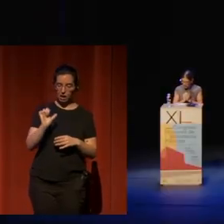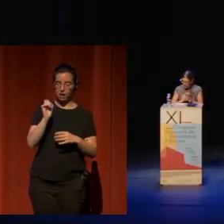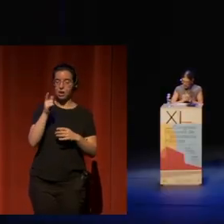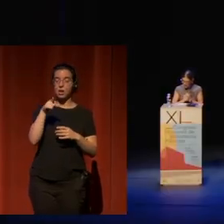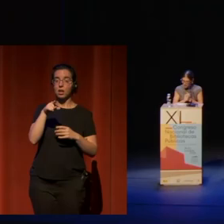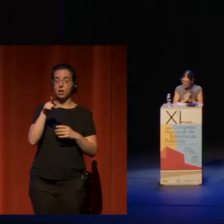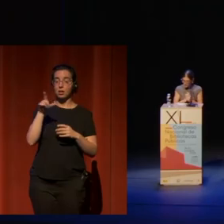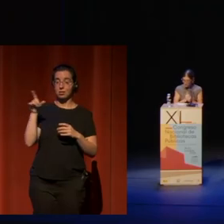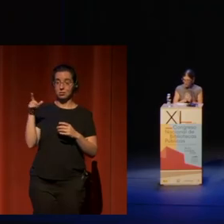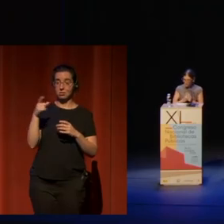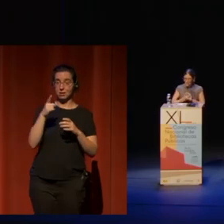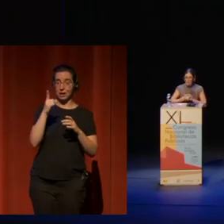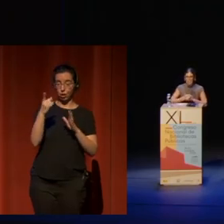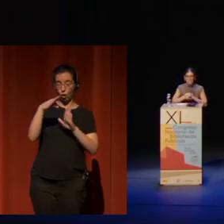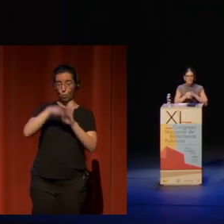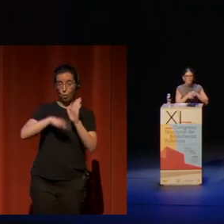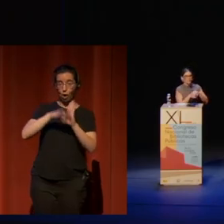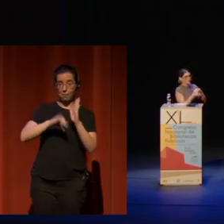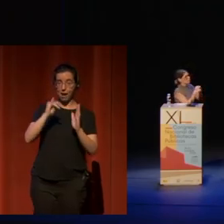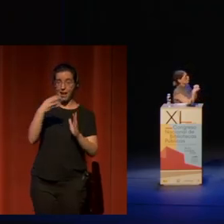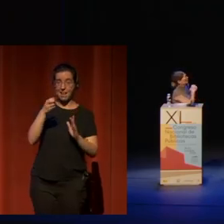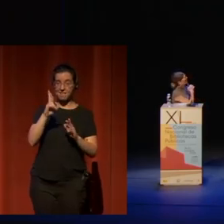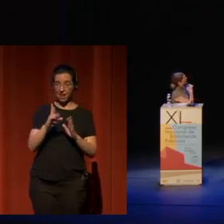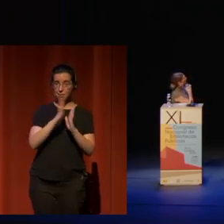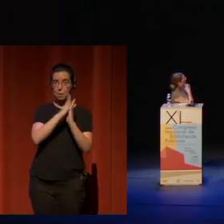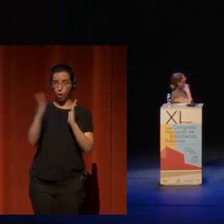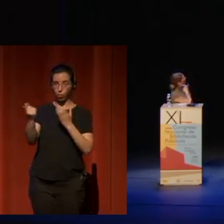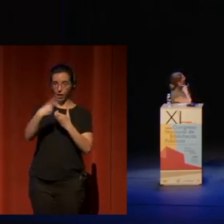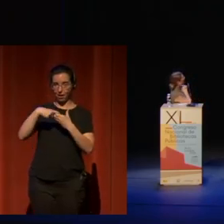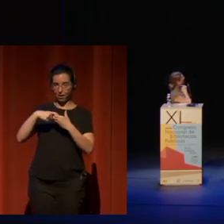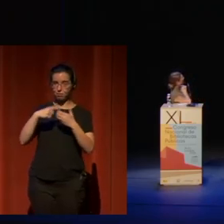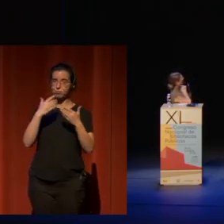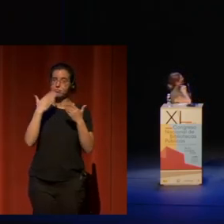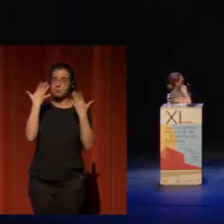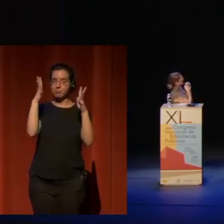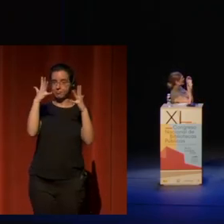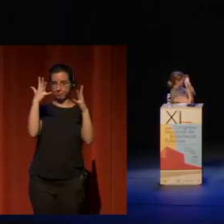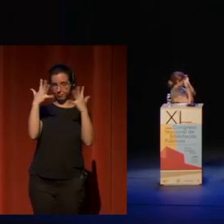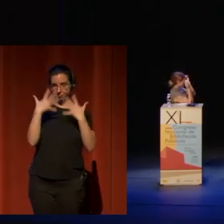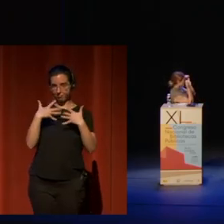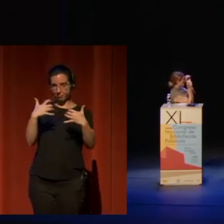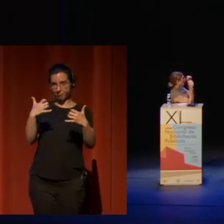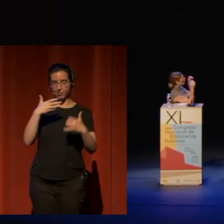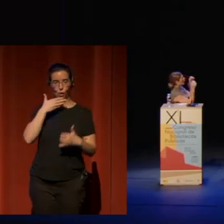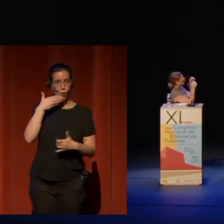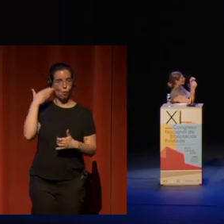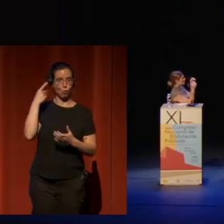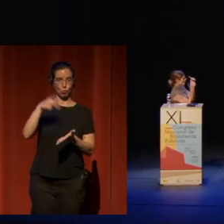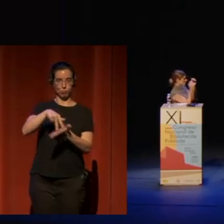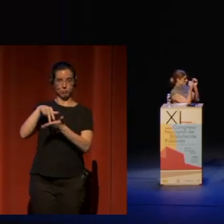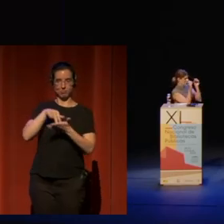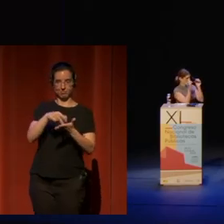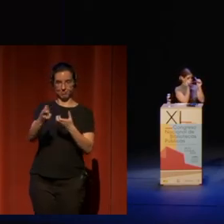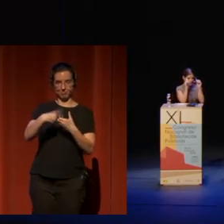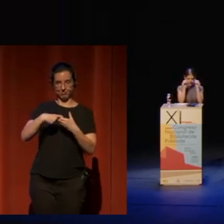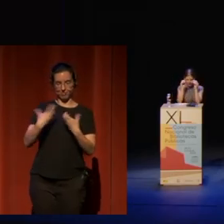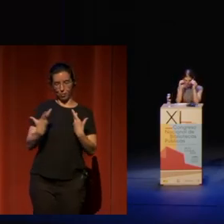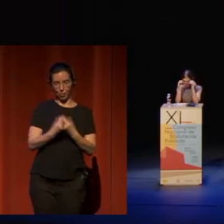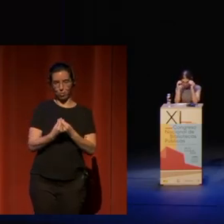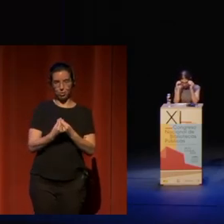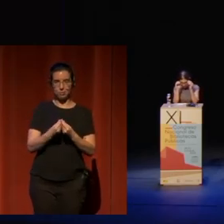programa Iberbibliotecas, así que vamos a darles un fuerte aplauso. Es un honor teneros aquí con